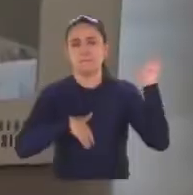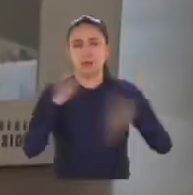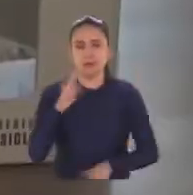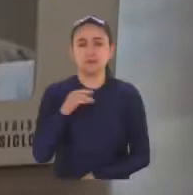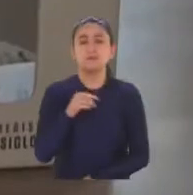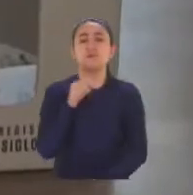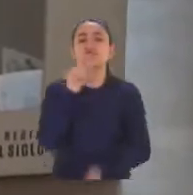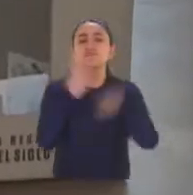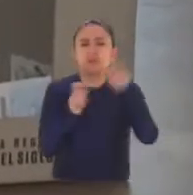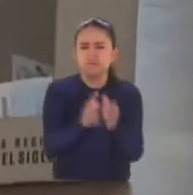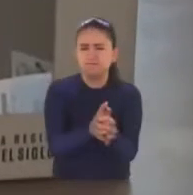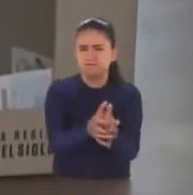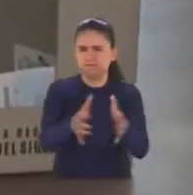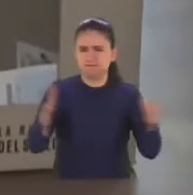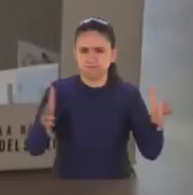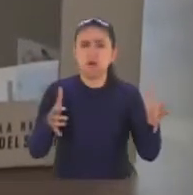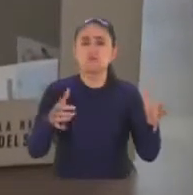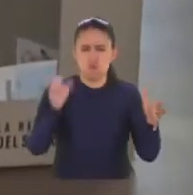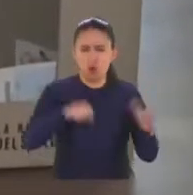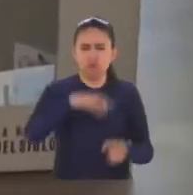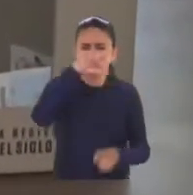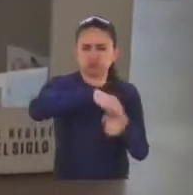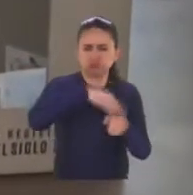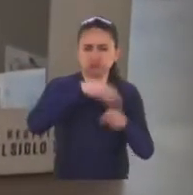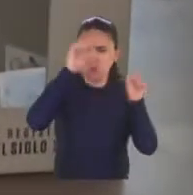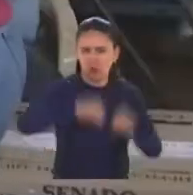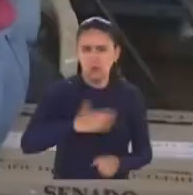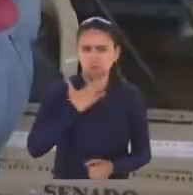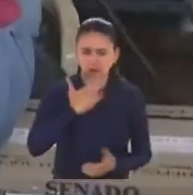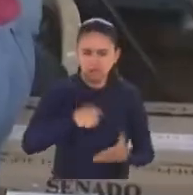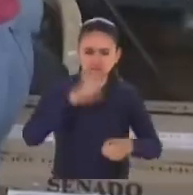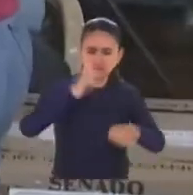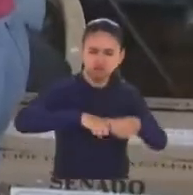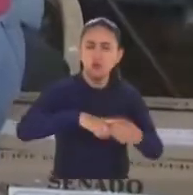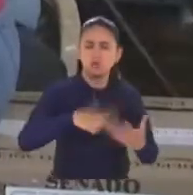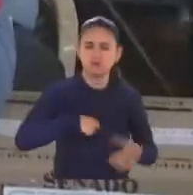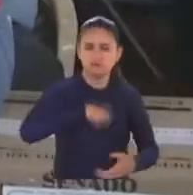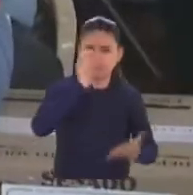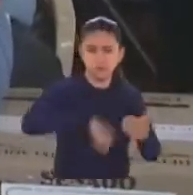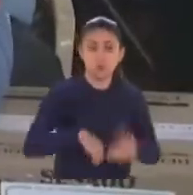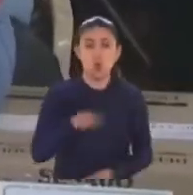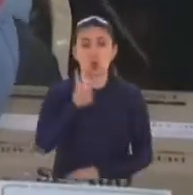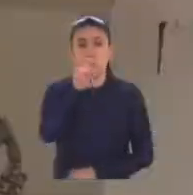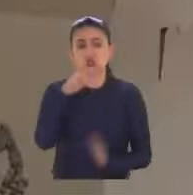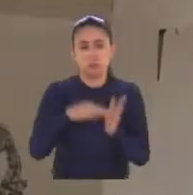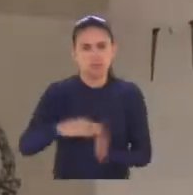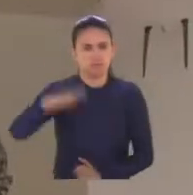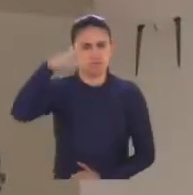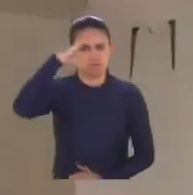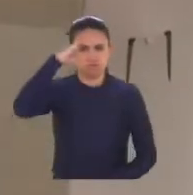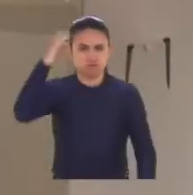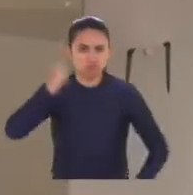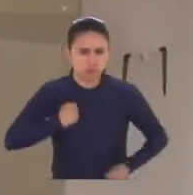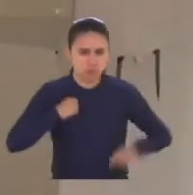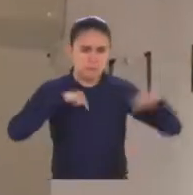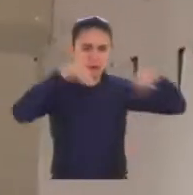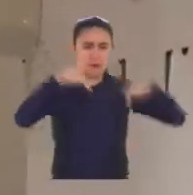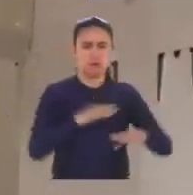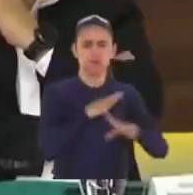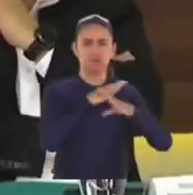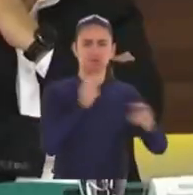5.115.000 personas están habilitadas para votar en el departamento y 8.000 uniformados custodiarán esta jornada